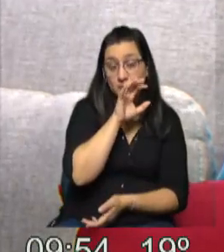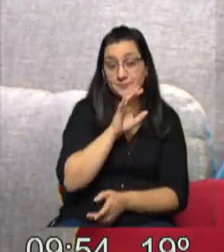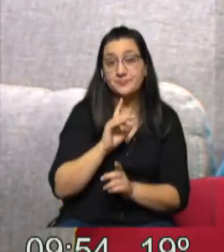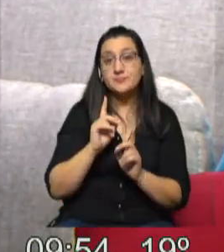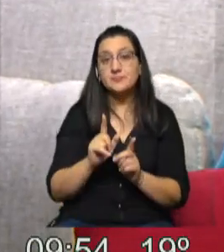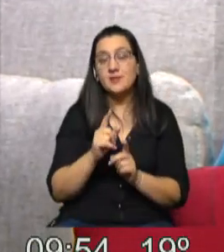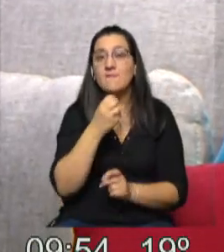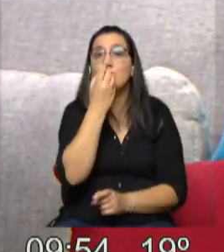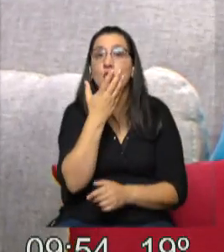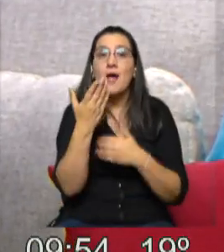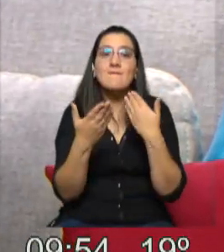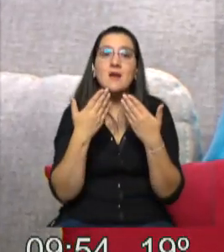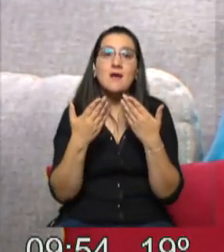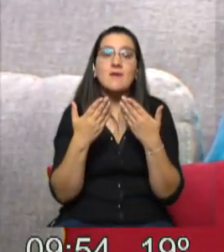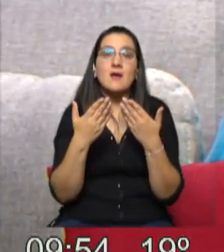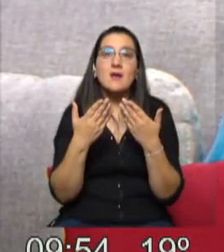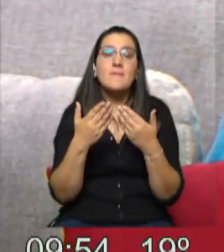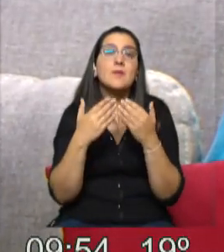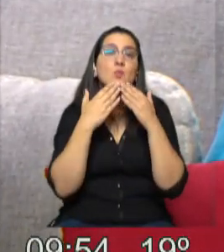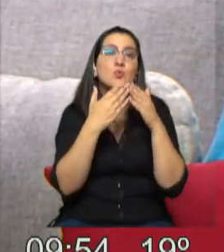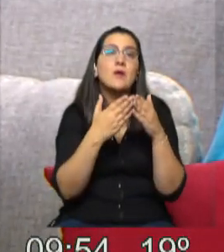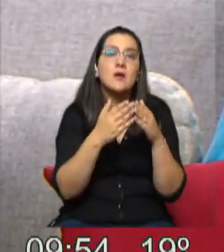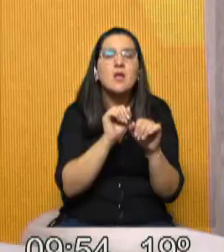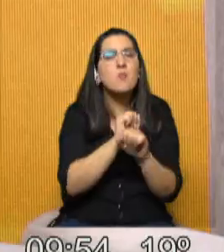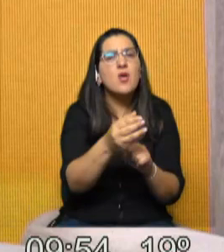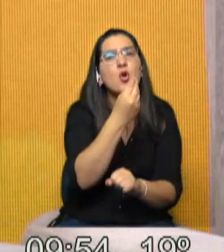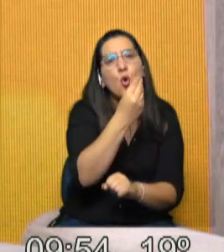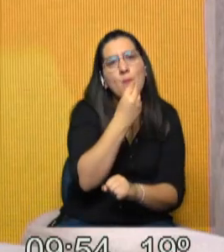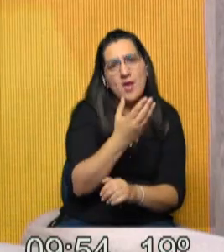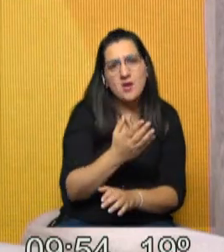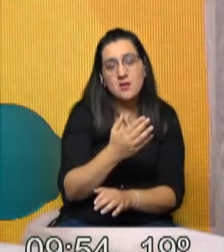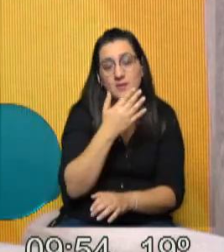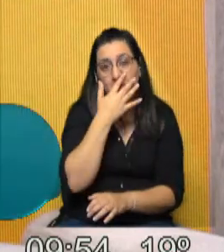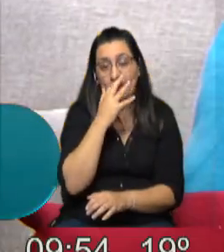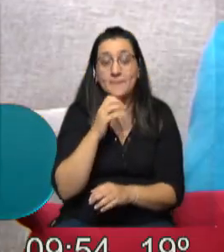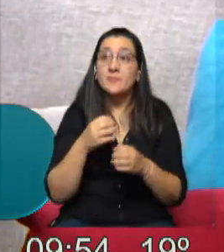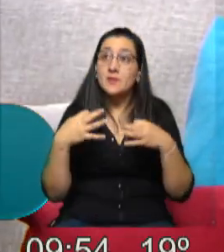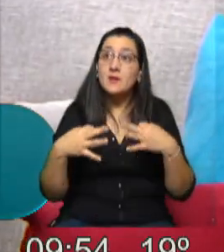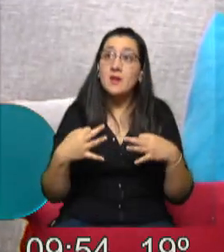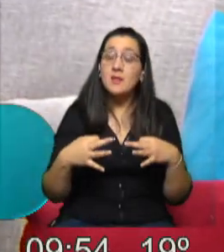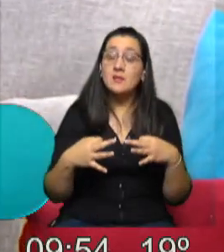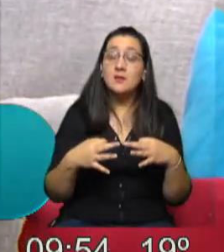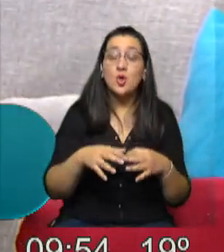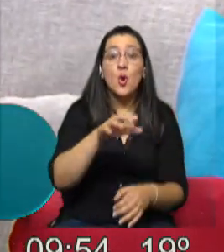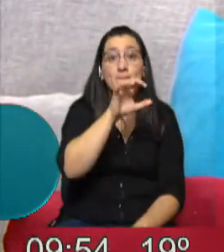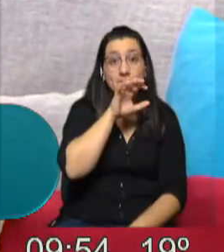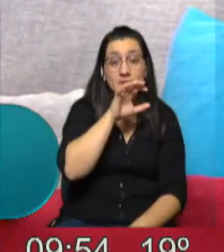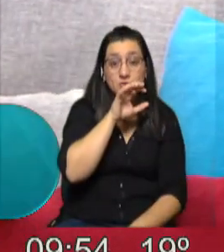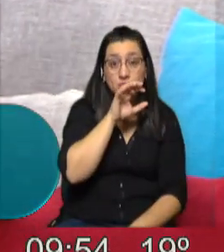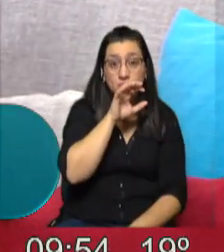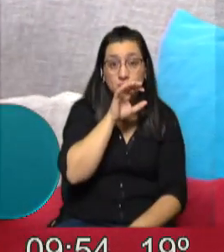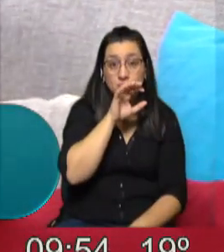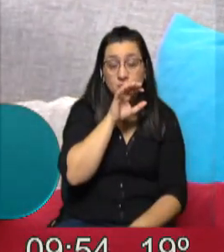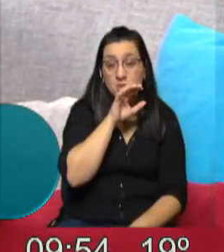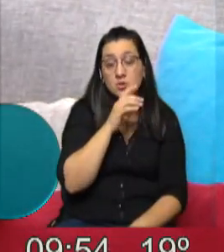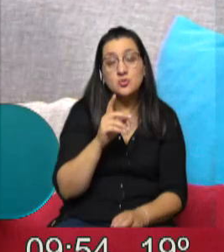de... Me preguntaba, bueno, ¿qué es lo que pueden comer y qué es lo que no pueden comer? En realidad, a los perros, como son, al ser